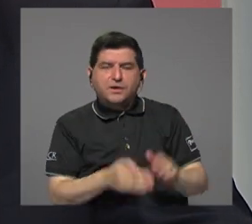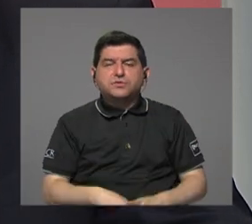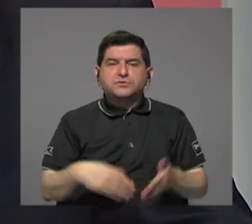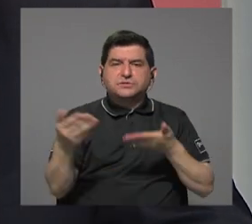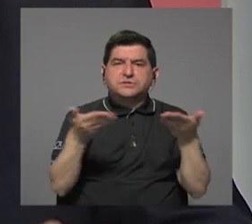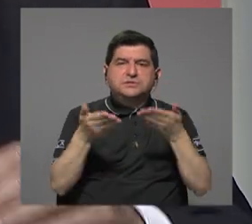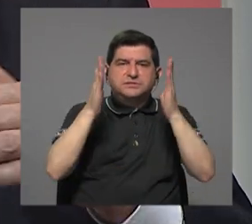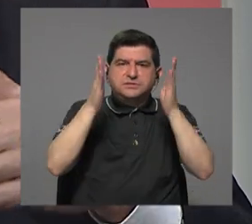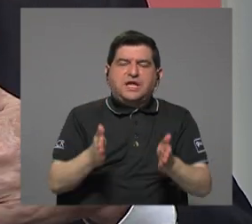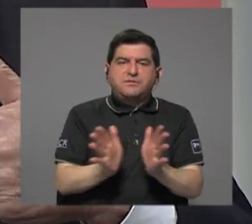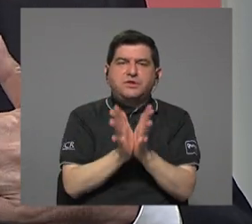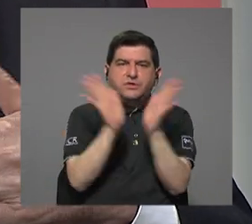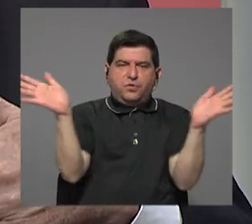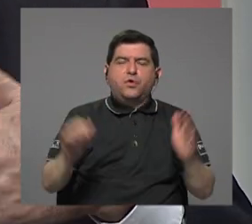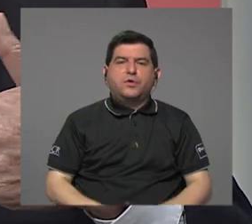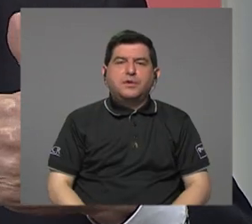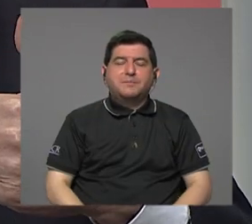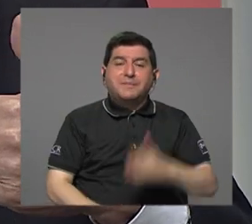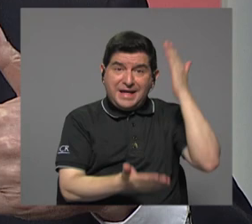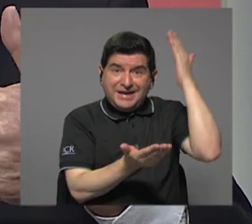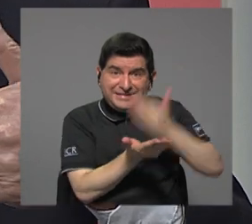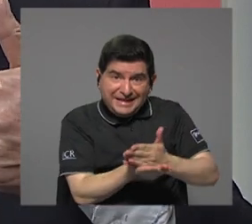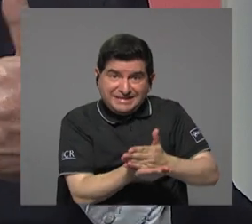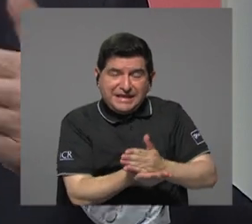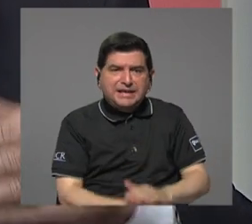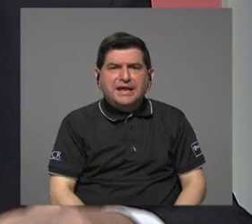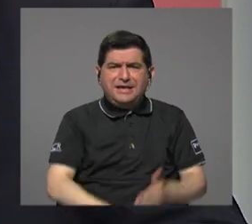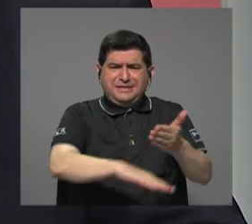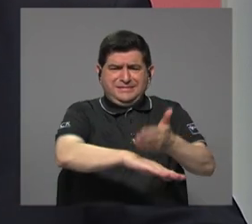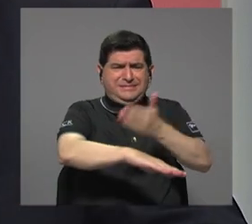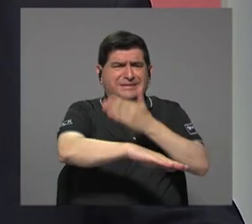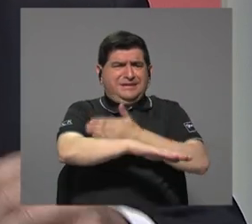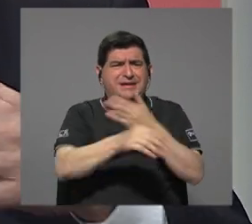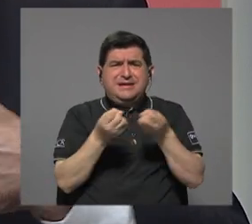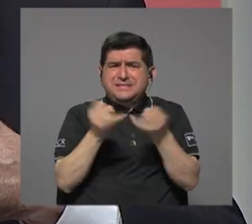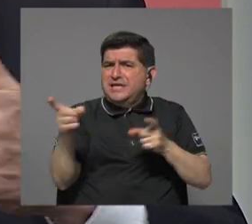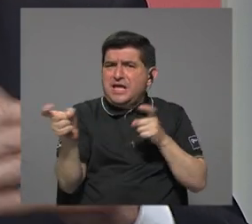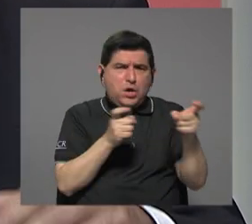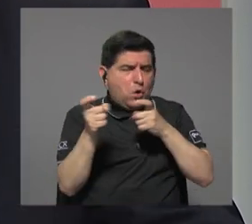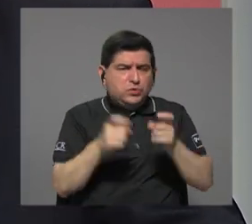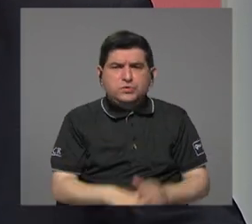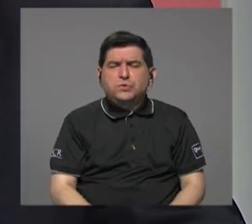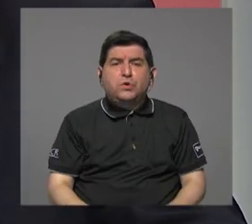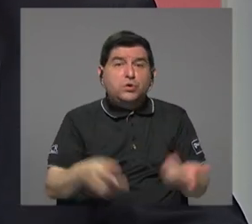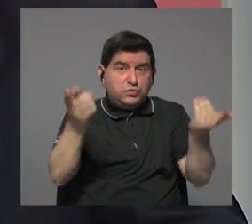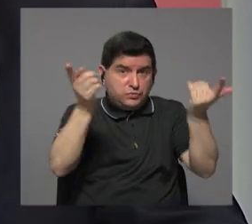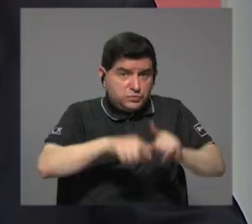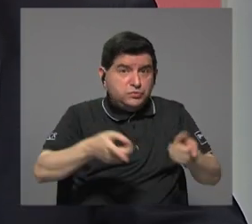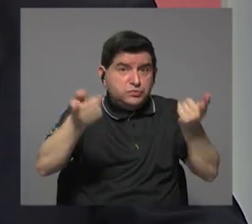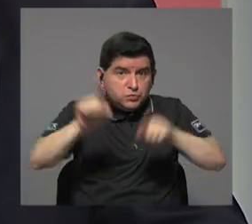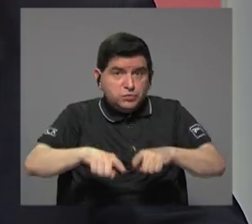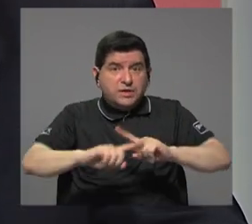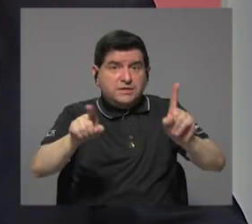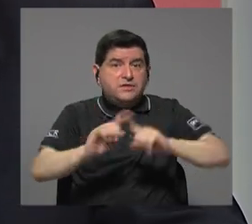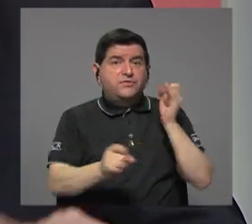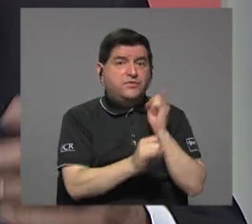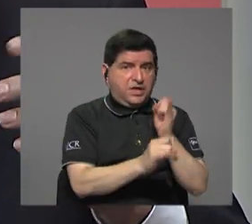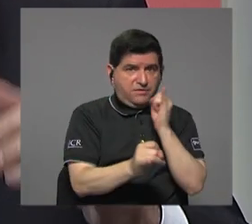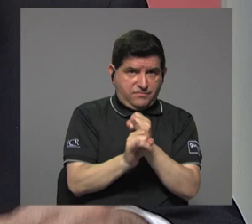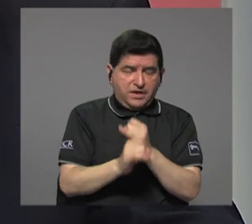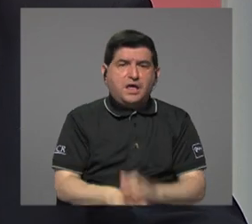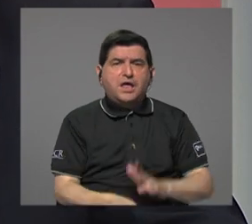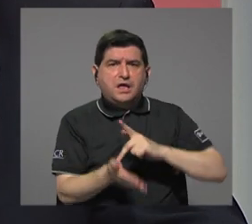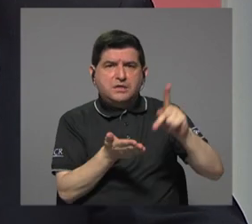públicos para ponerle freno a crecimientos desproporcionados que se están en algunas instituciones a